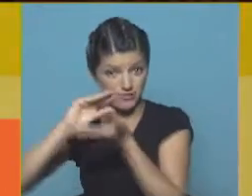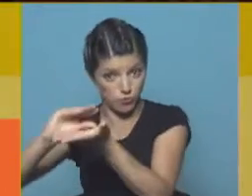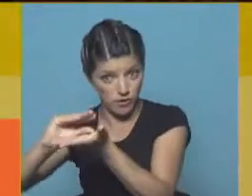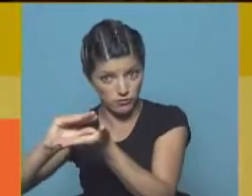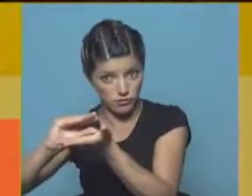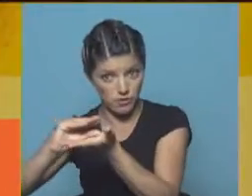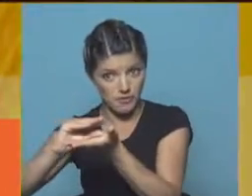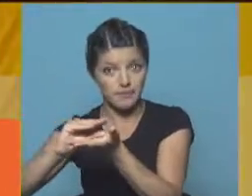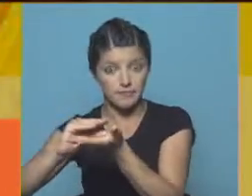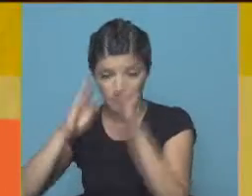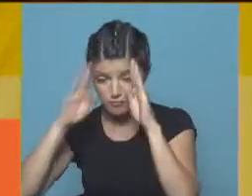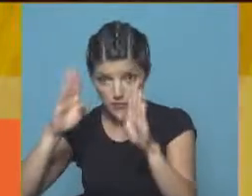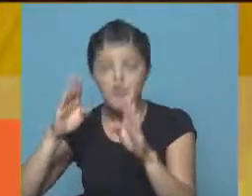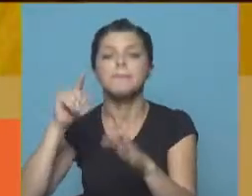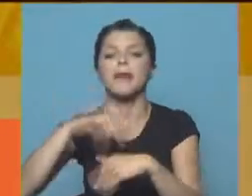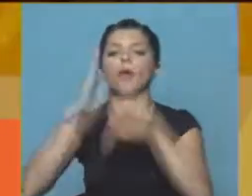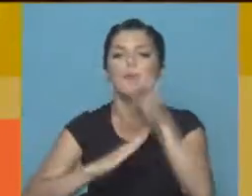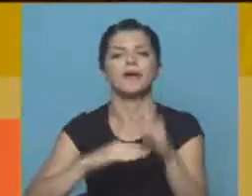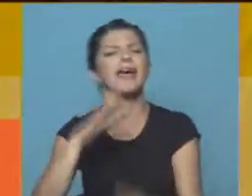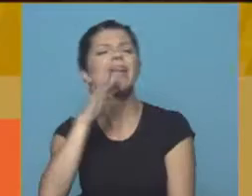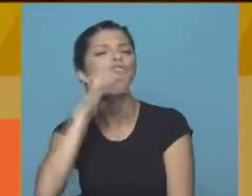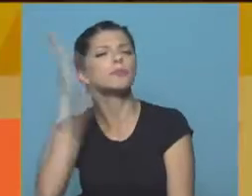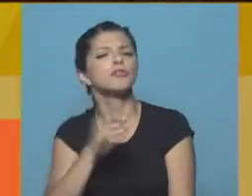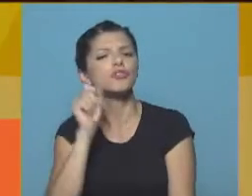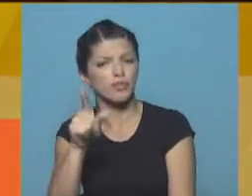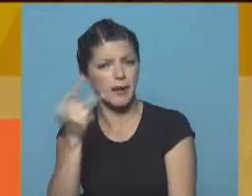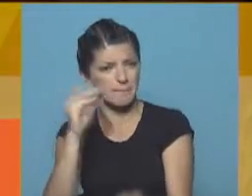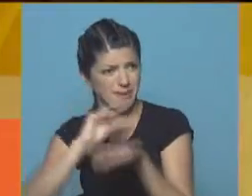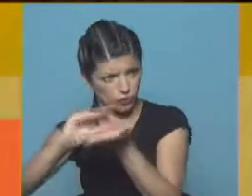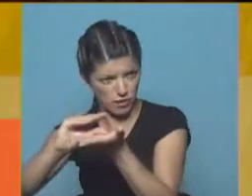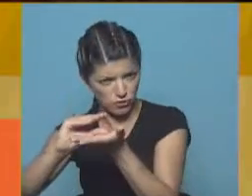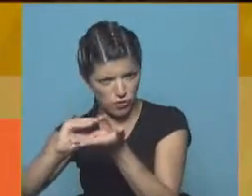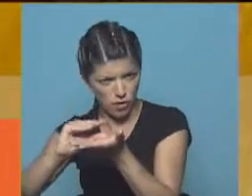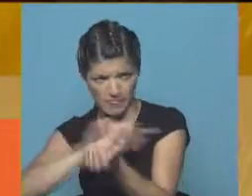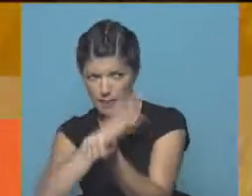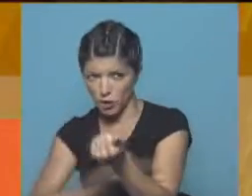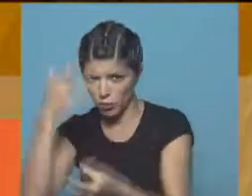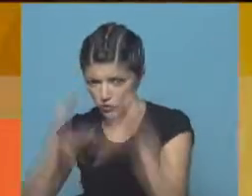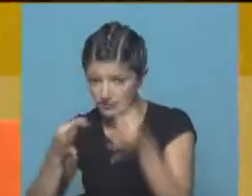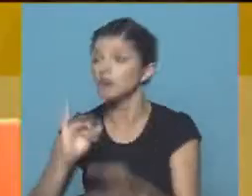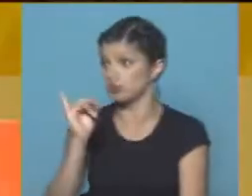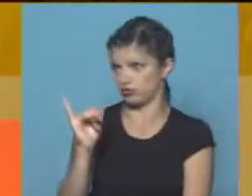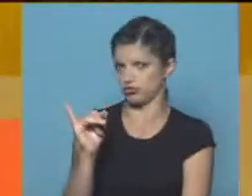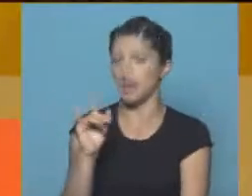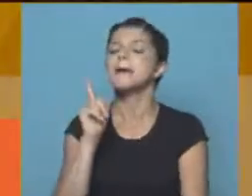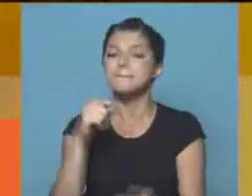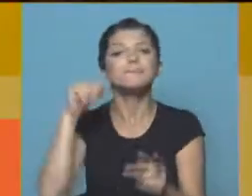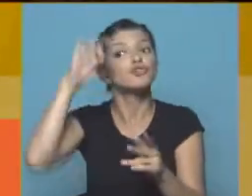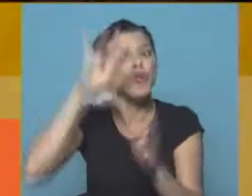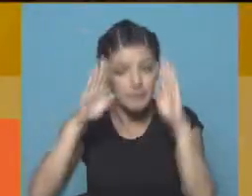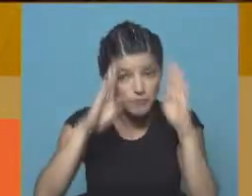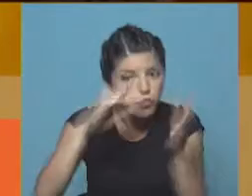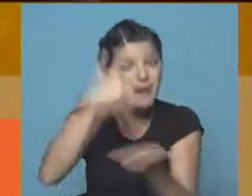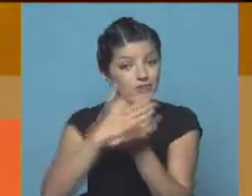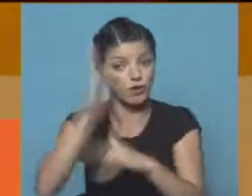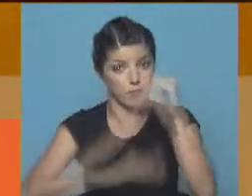para infraestructura, para sistemas de computación. El 14% del presupuesto que tiene el Poder Judicial Federal. Que tiene el Poder Judicial para obras e inversiones solo se ha